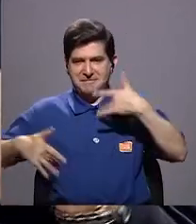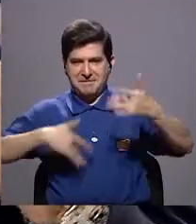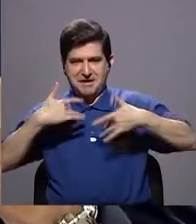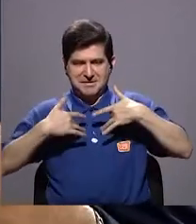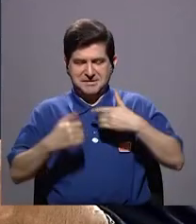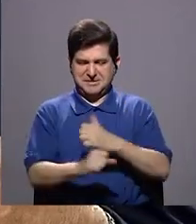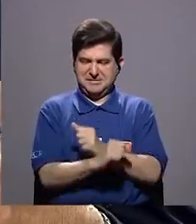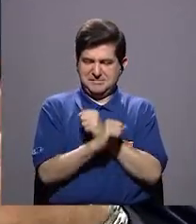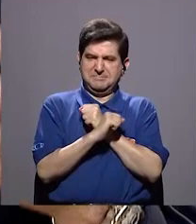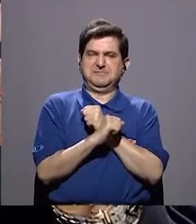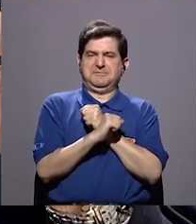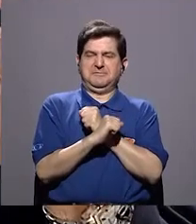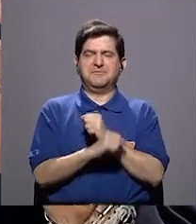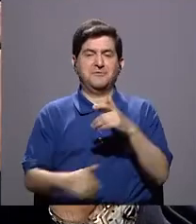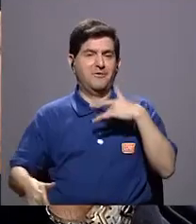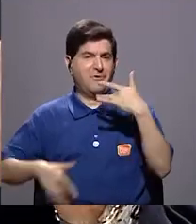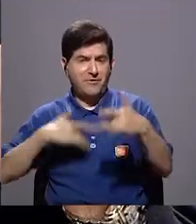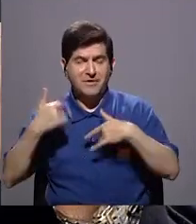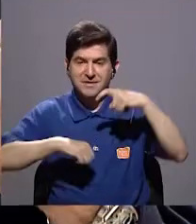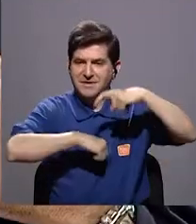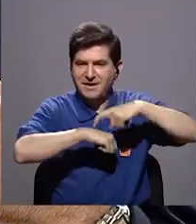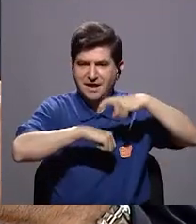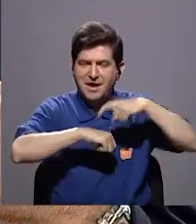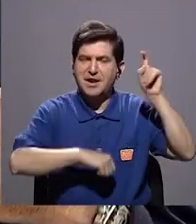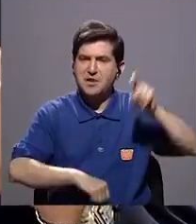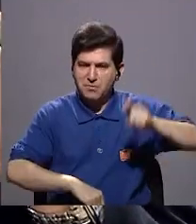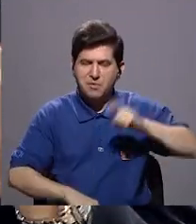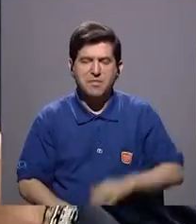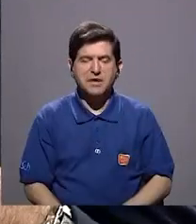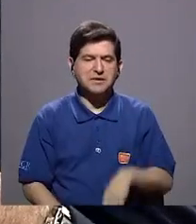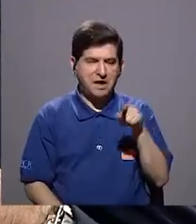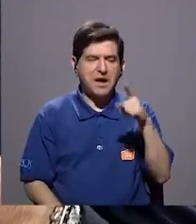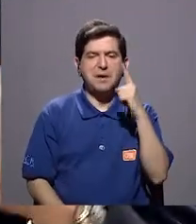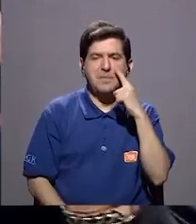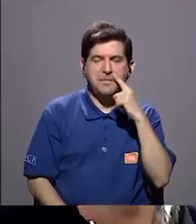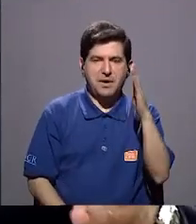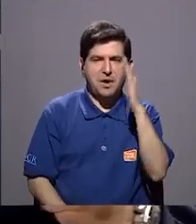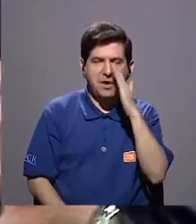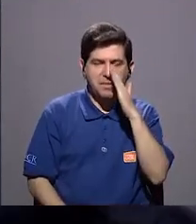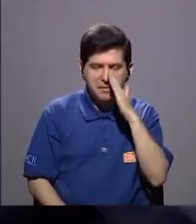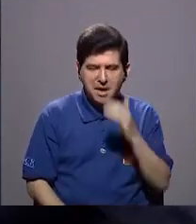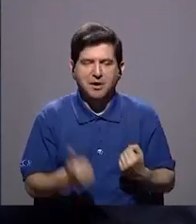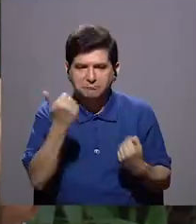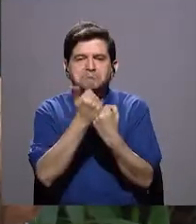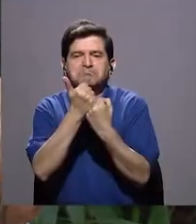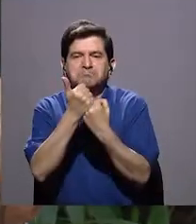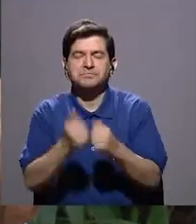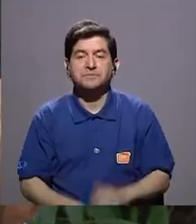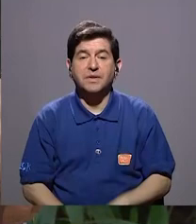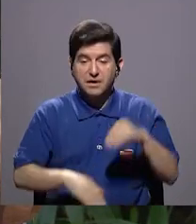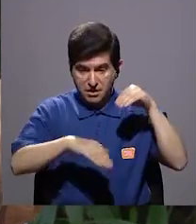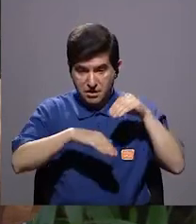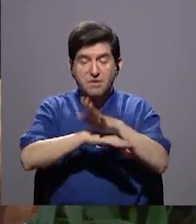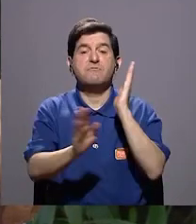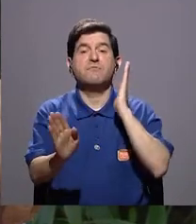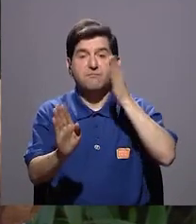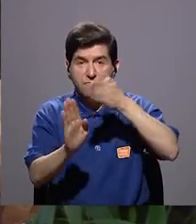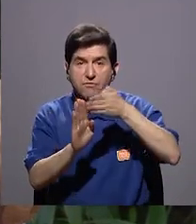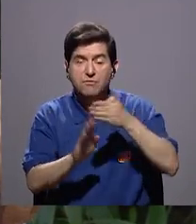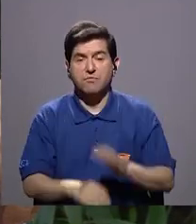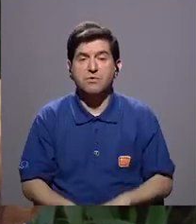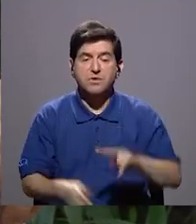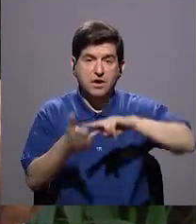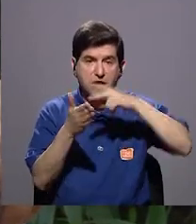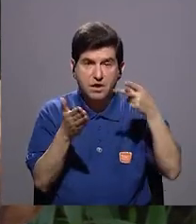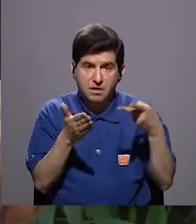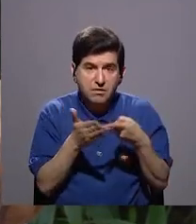sentirse más seguro y sentir que en el momento que lo necesite, ahí va a estar ese papá o ahí va a estar esa mamá. Y esto repercute directamente en la